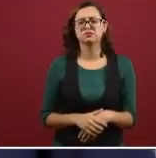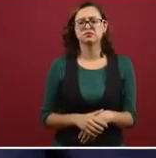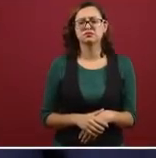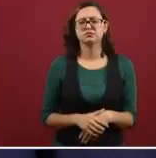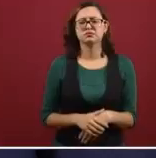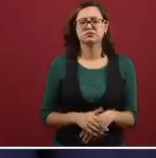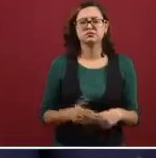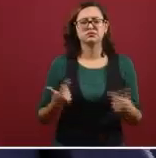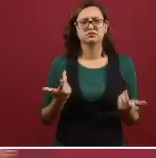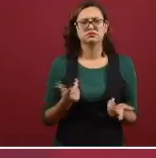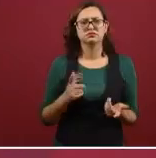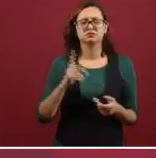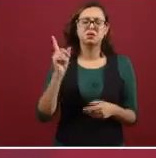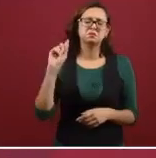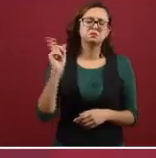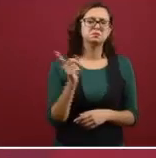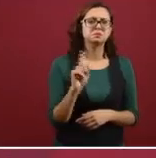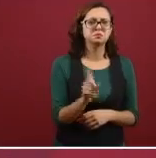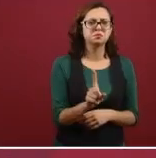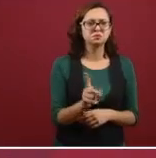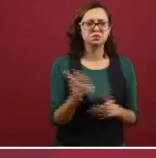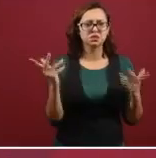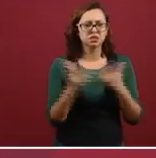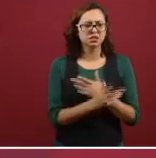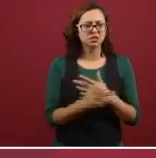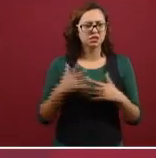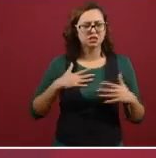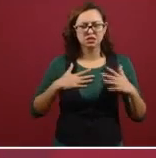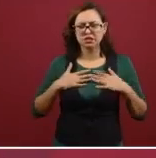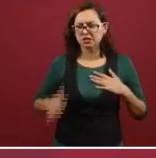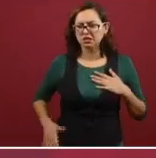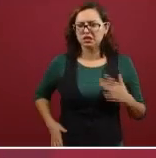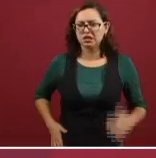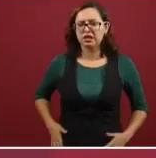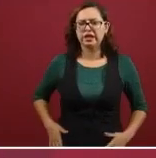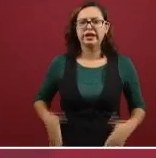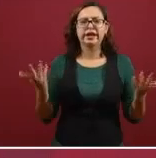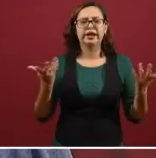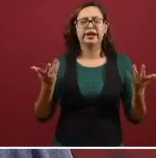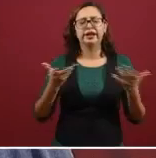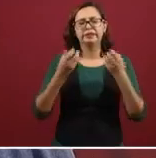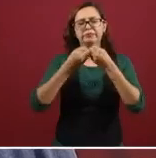y se dio cuenta que había dejado la cartera, la perdió.